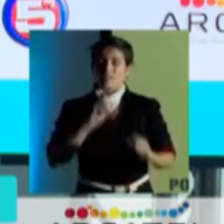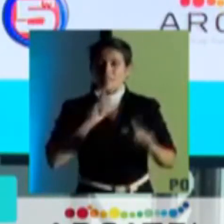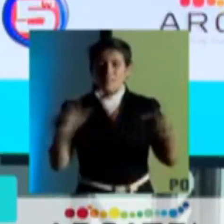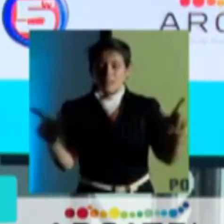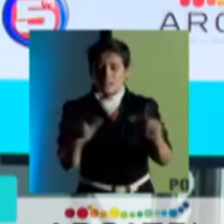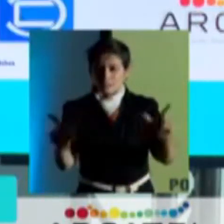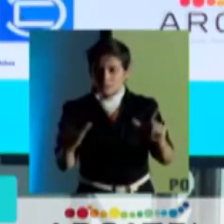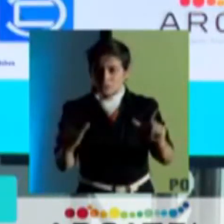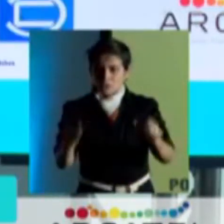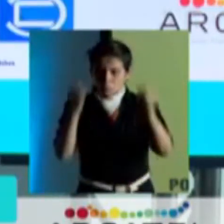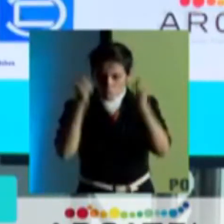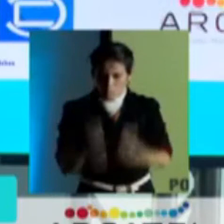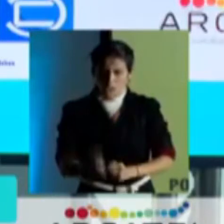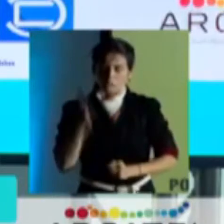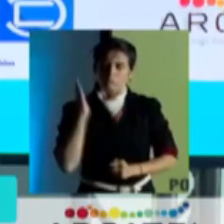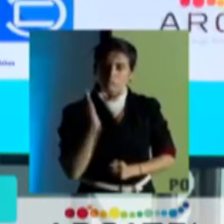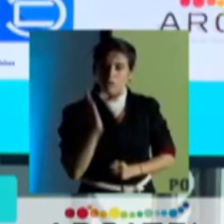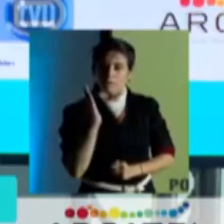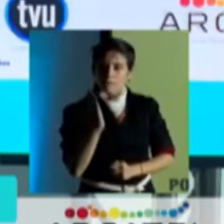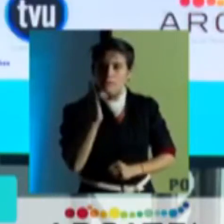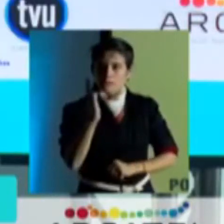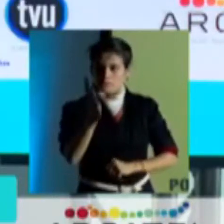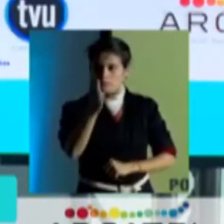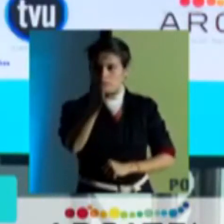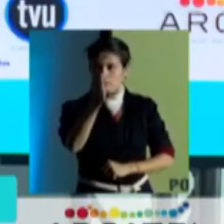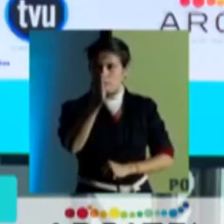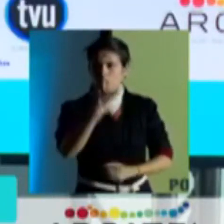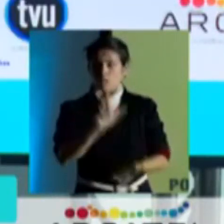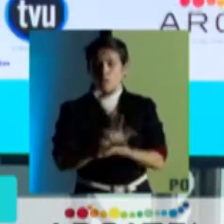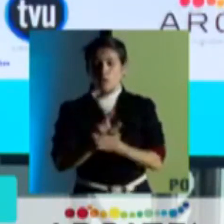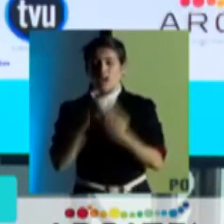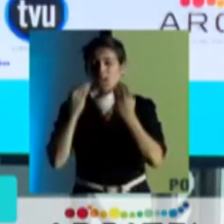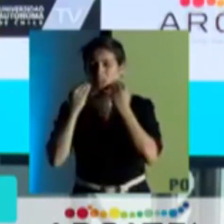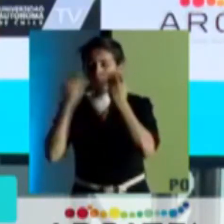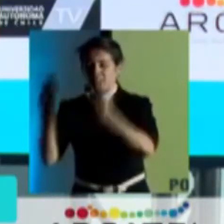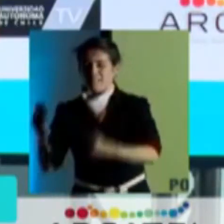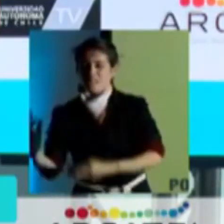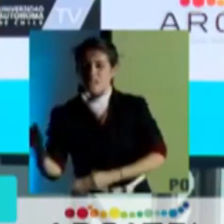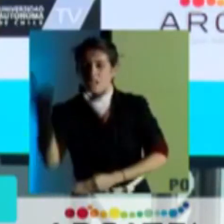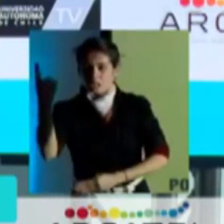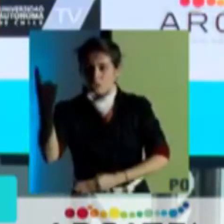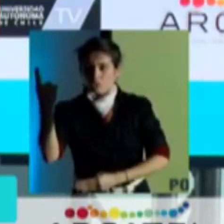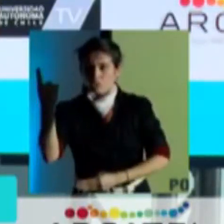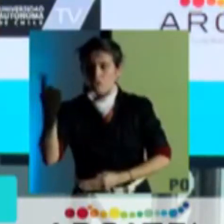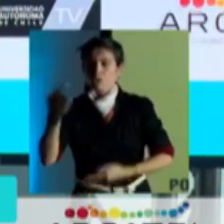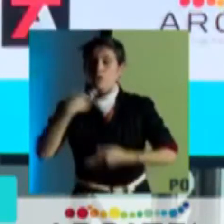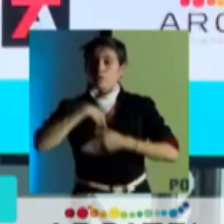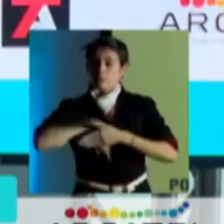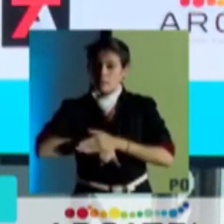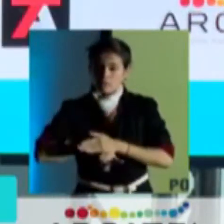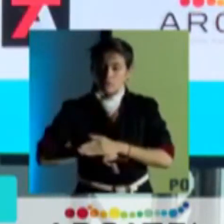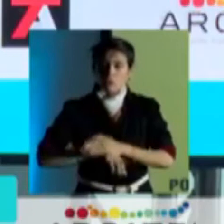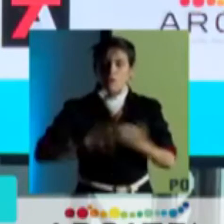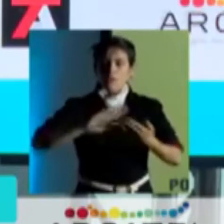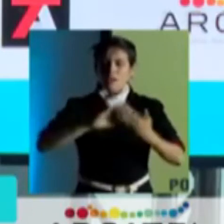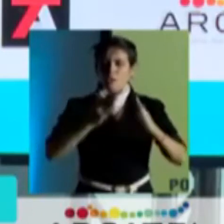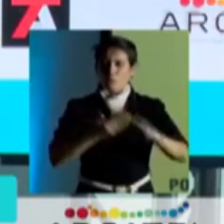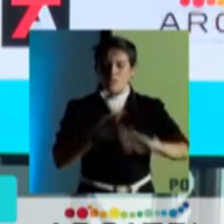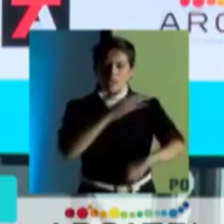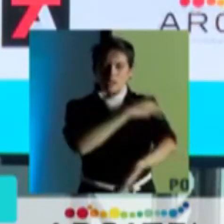puedan mantenerse en un lugar de privilegio dentro de nuestras comunidades